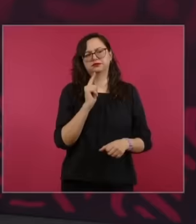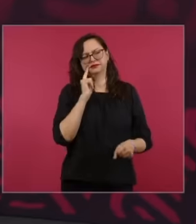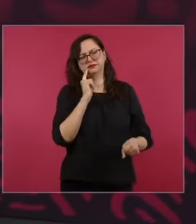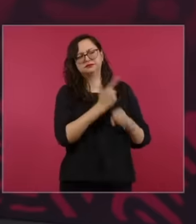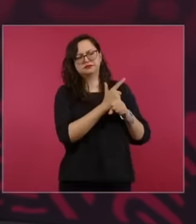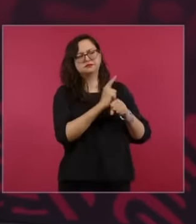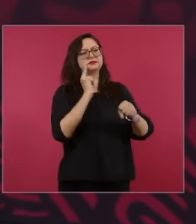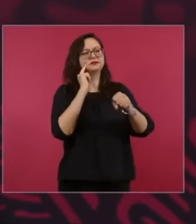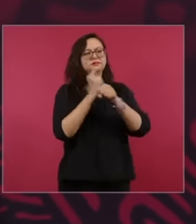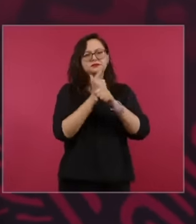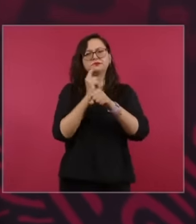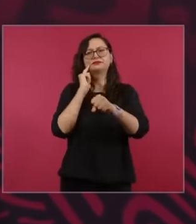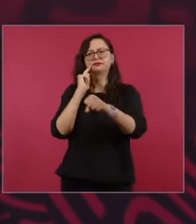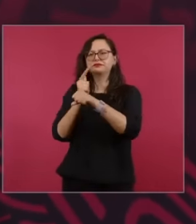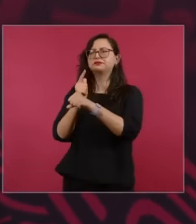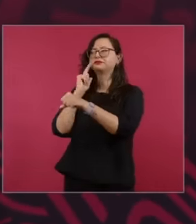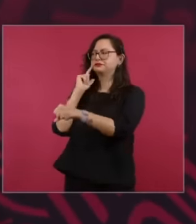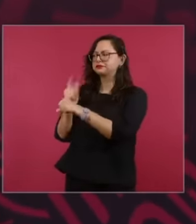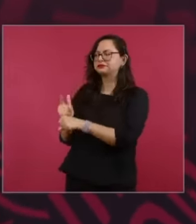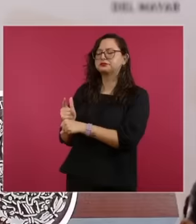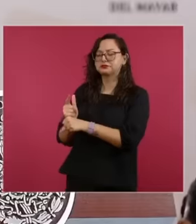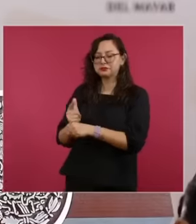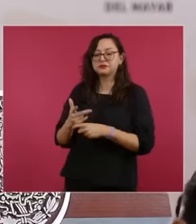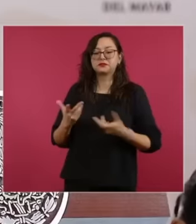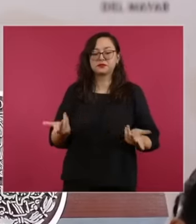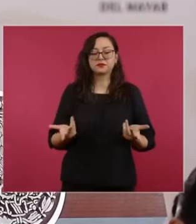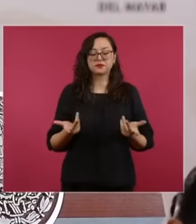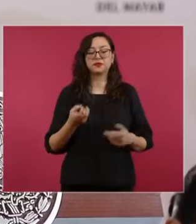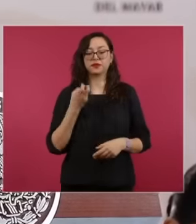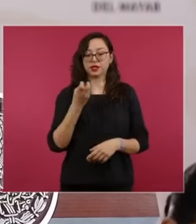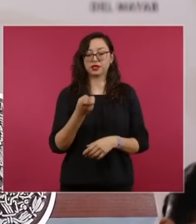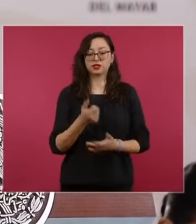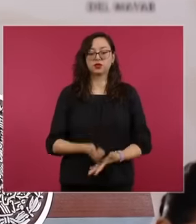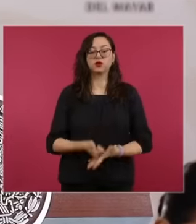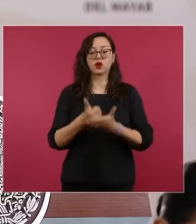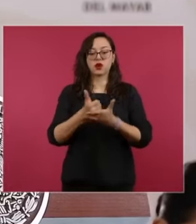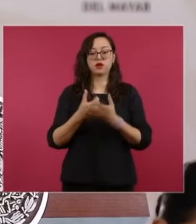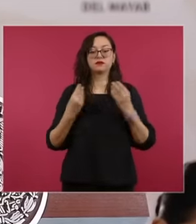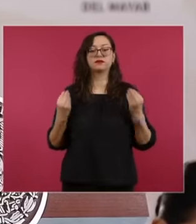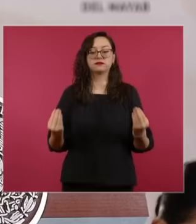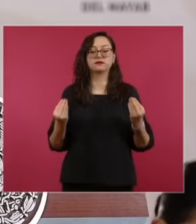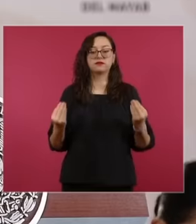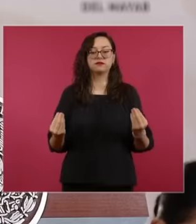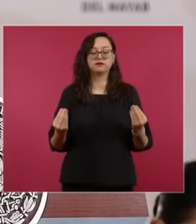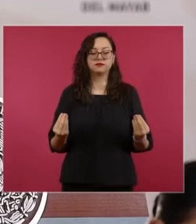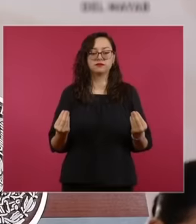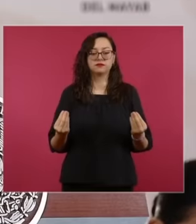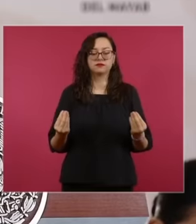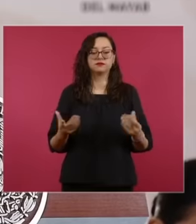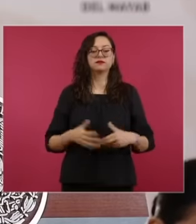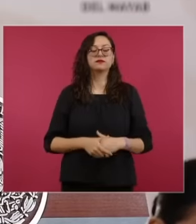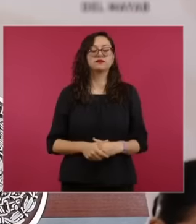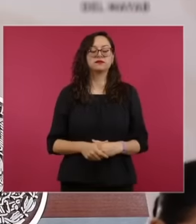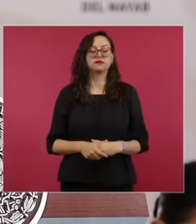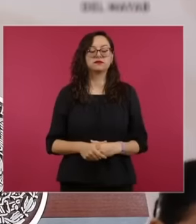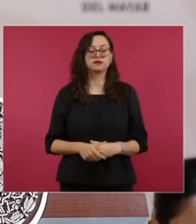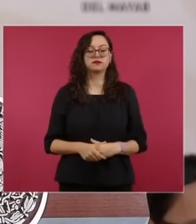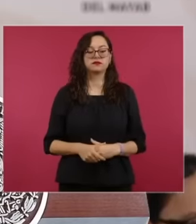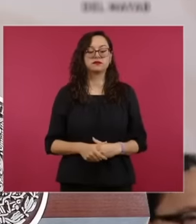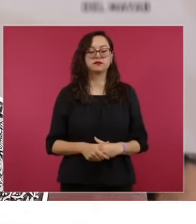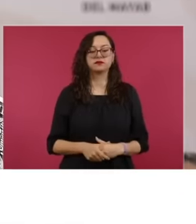ya es distinto. Entonces ayuda mucho. Y claro que